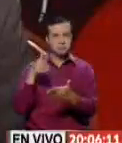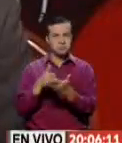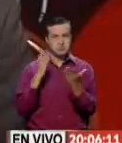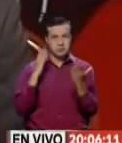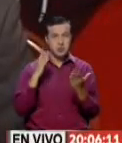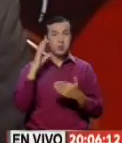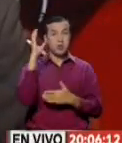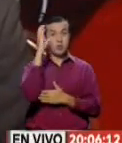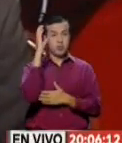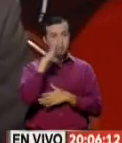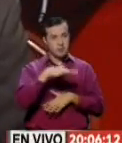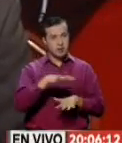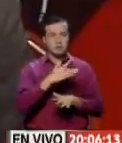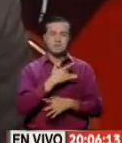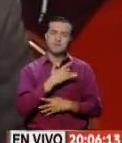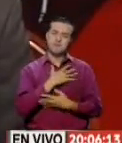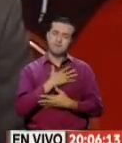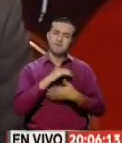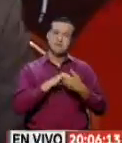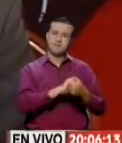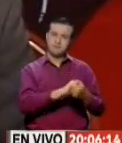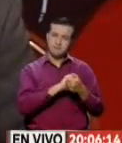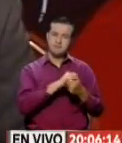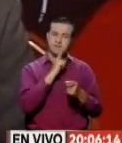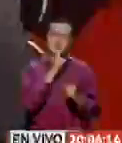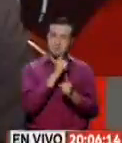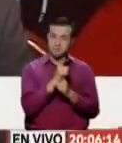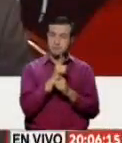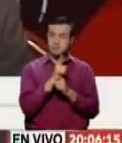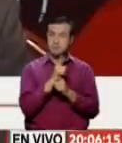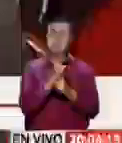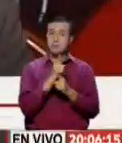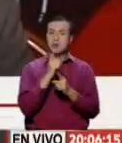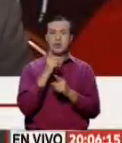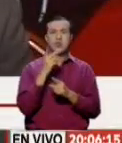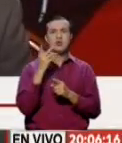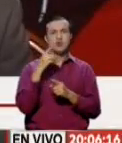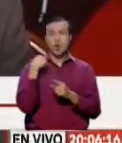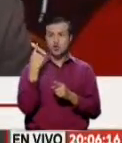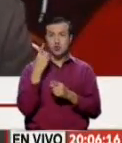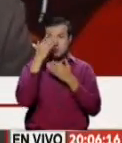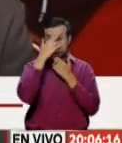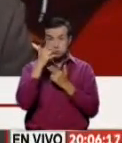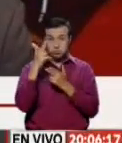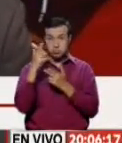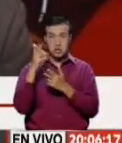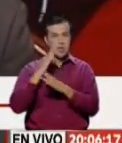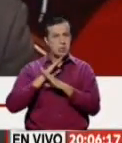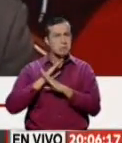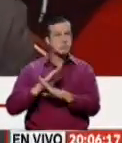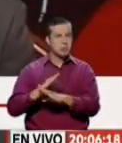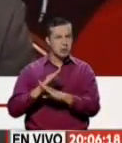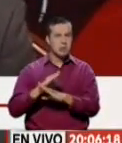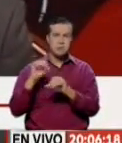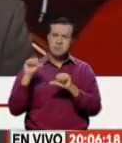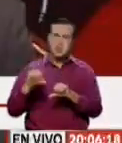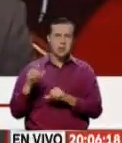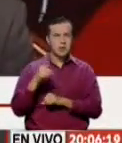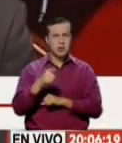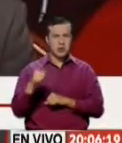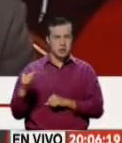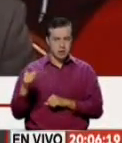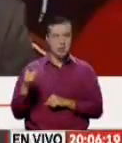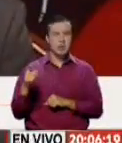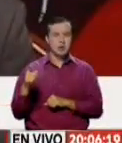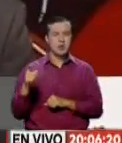los colombianos, nuestra solidaridad, expresándola así, y por supuesto el rechazo enérgico del gobierno ecuatoriano a